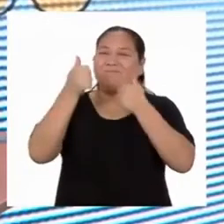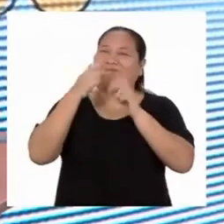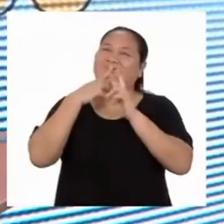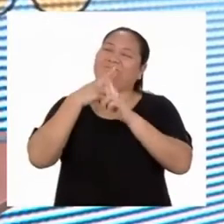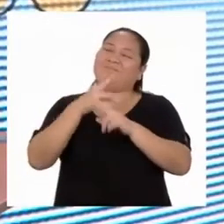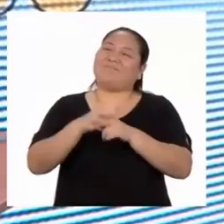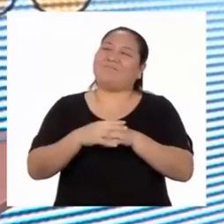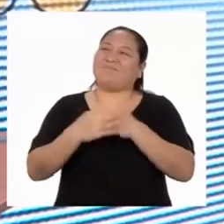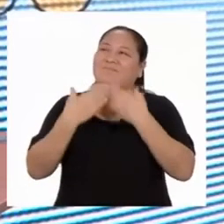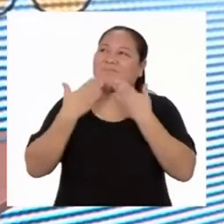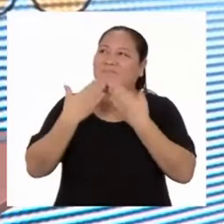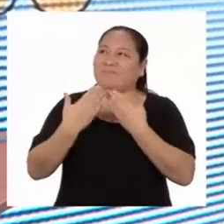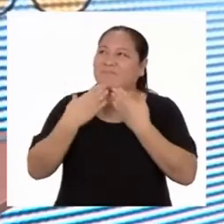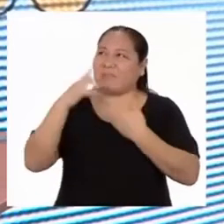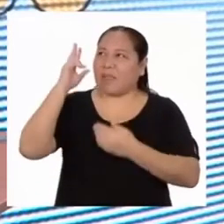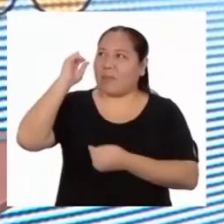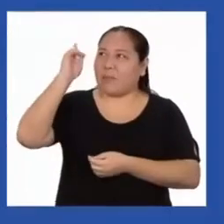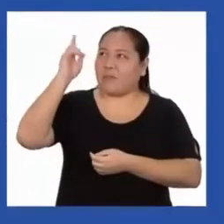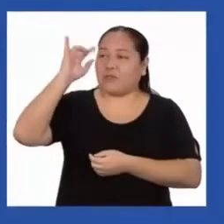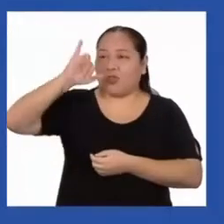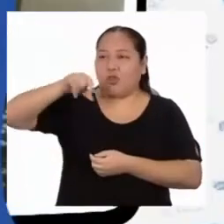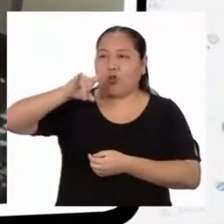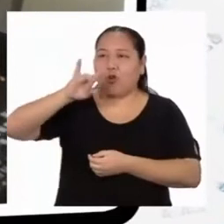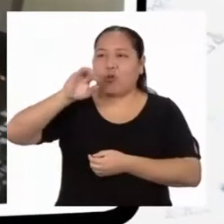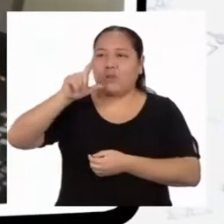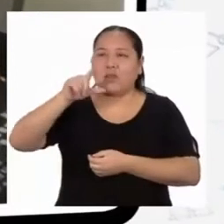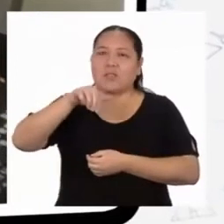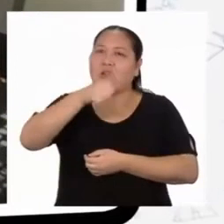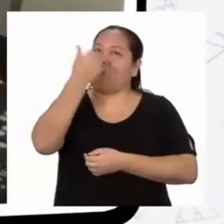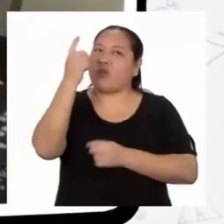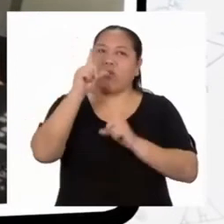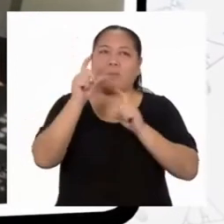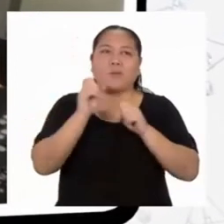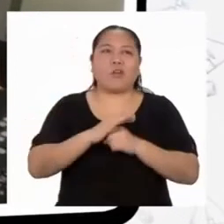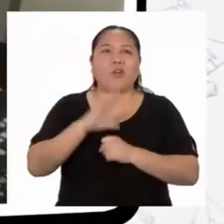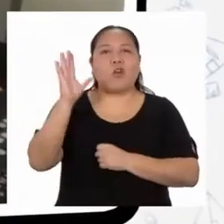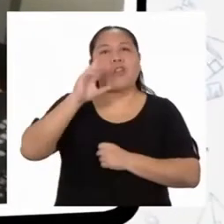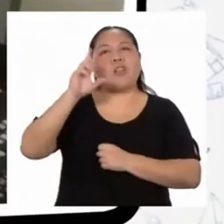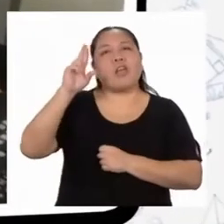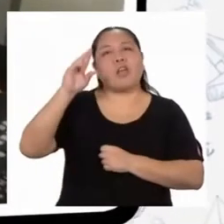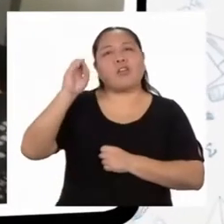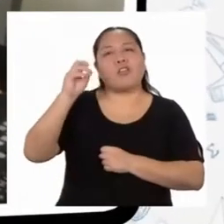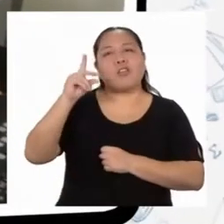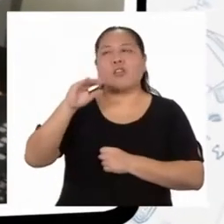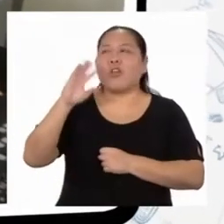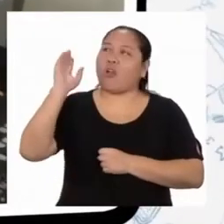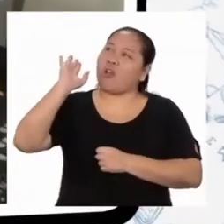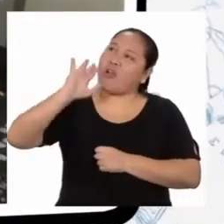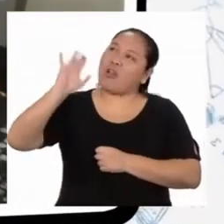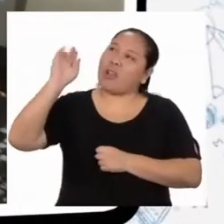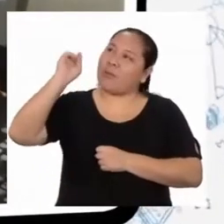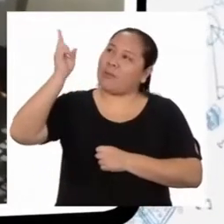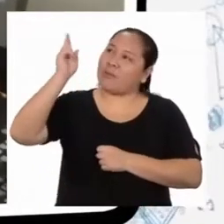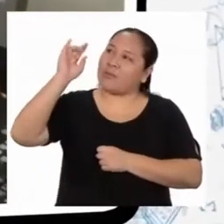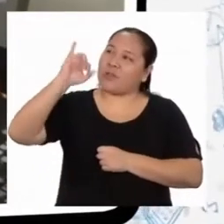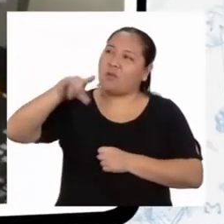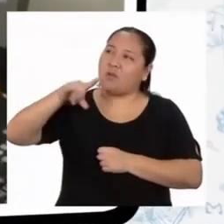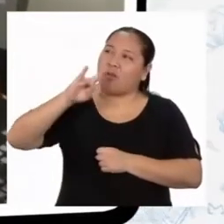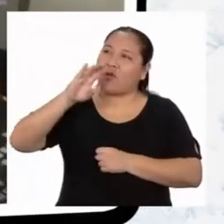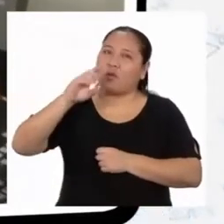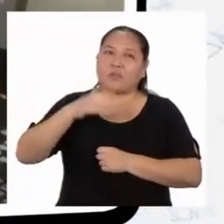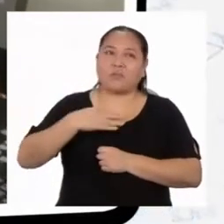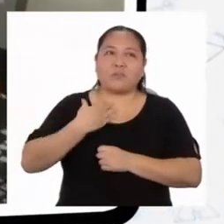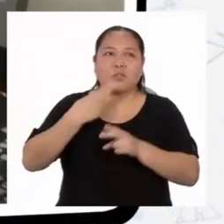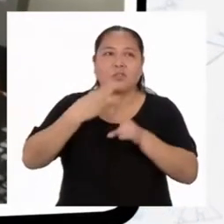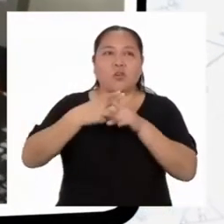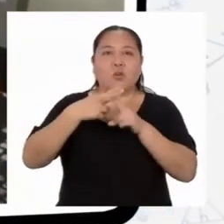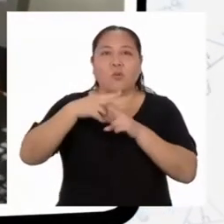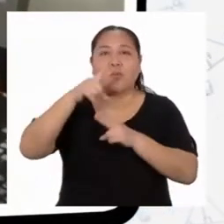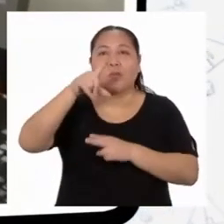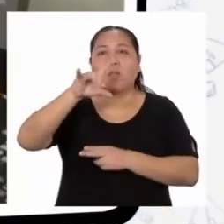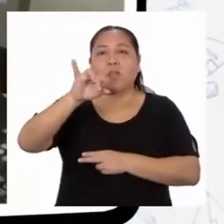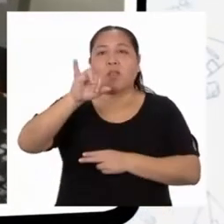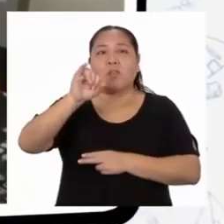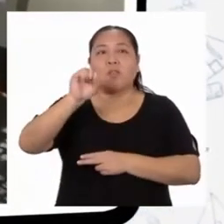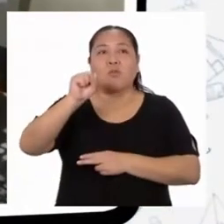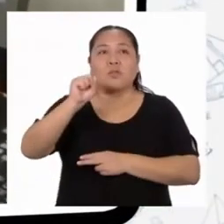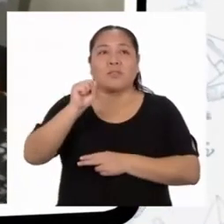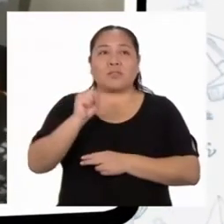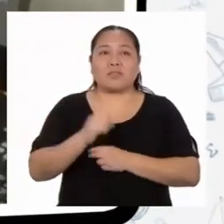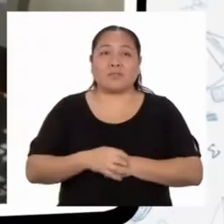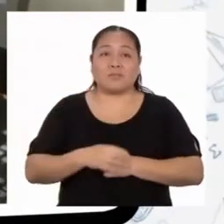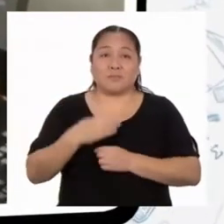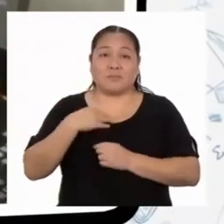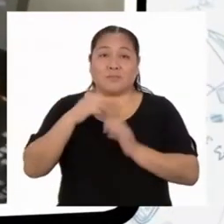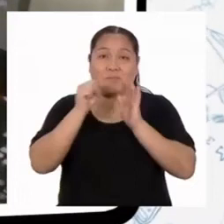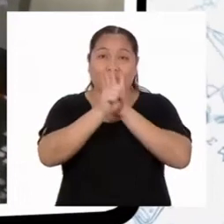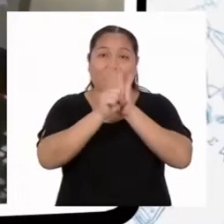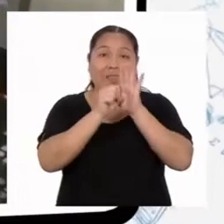ver, profesora Yulisa, siguiente pregunta. Hola Rodrigo, hola profesora Yulisa, me llamo Luis Suárez y le envío